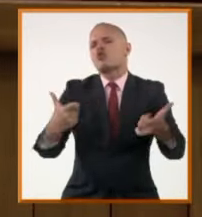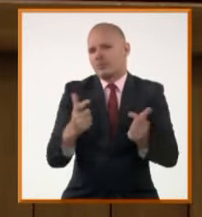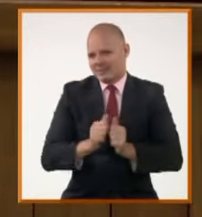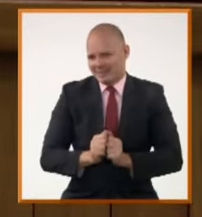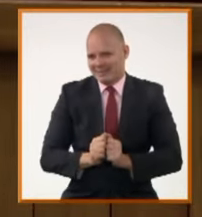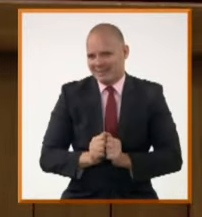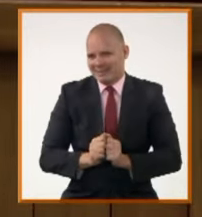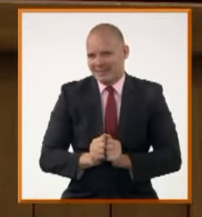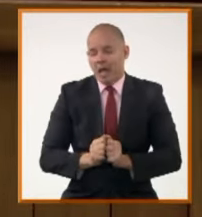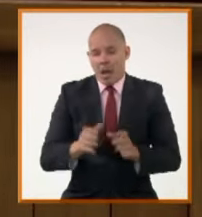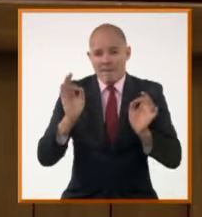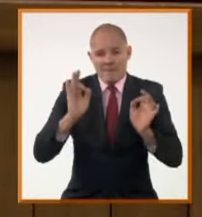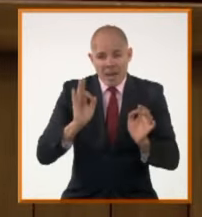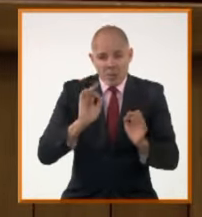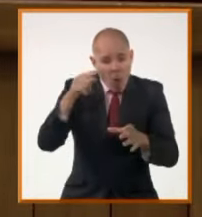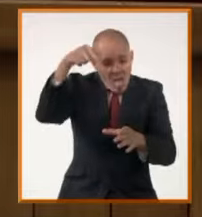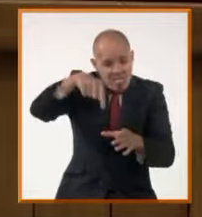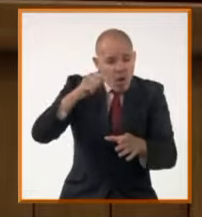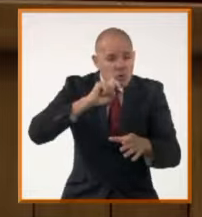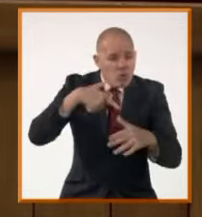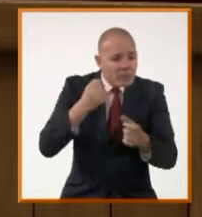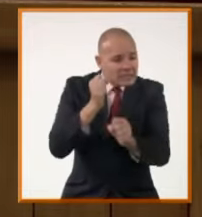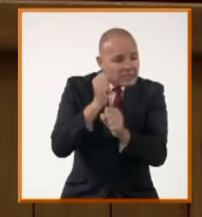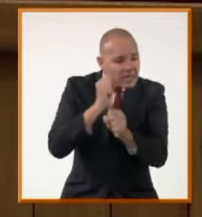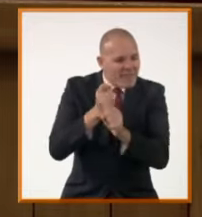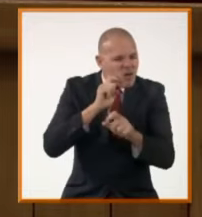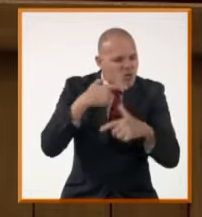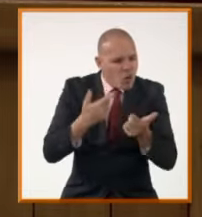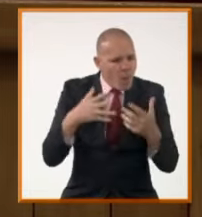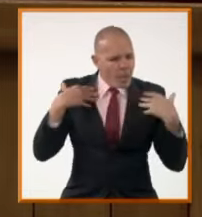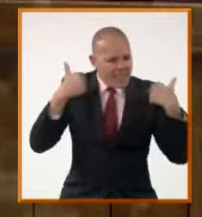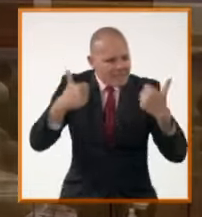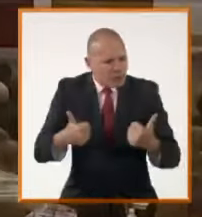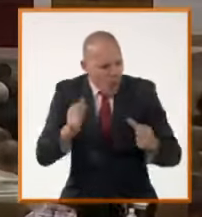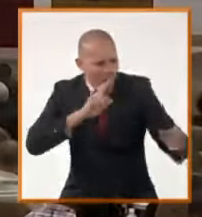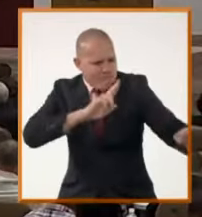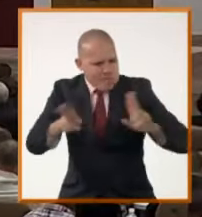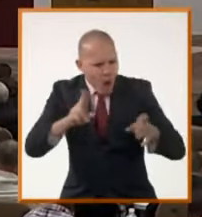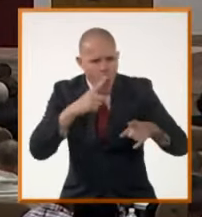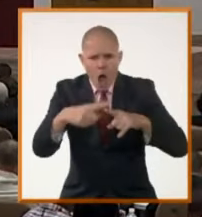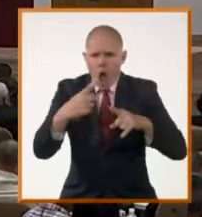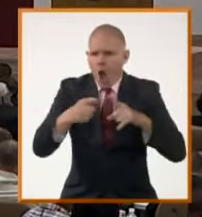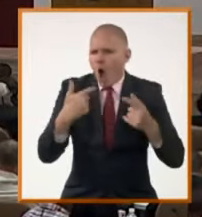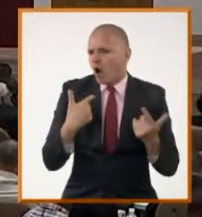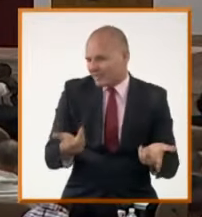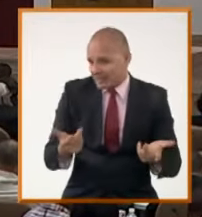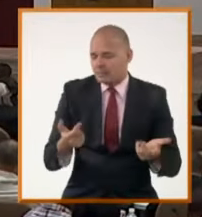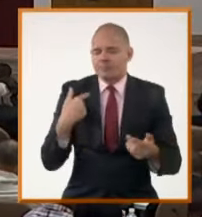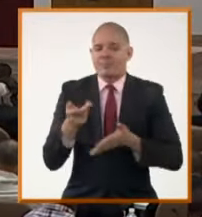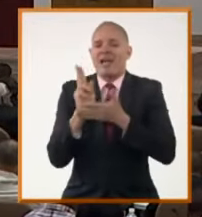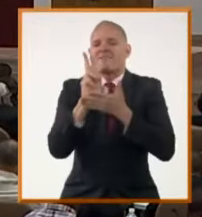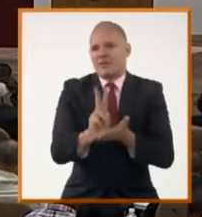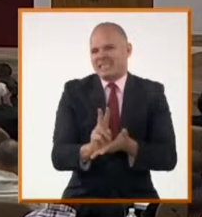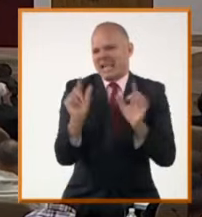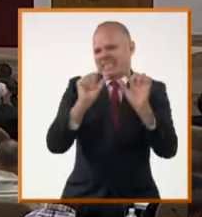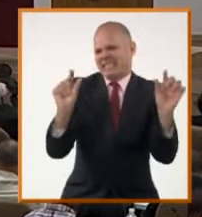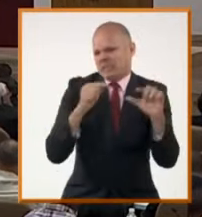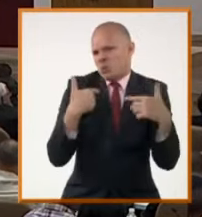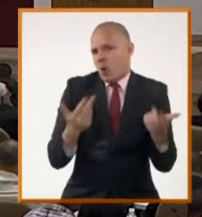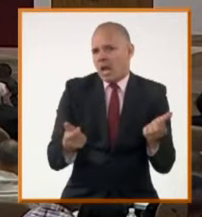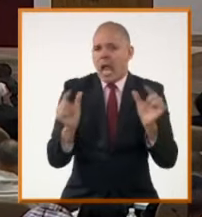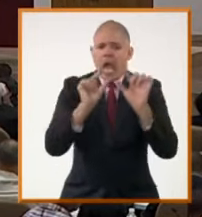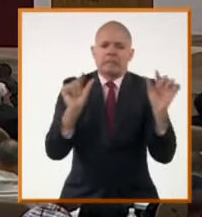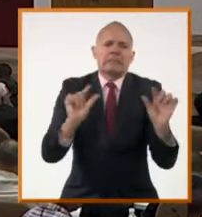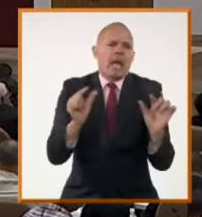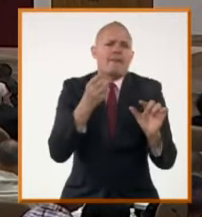trabajo, los métodos y estilos de dirección, la selección de los temas y las prioridades para la